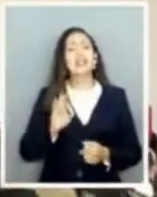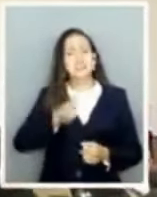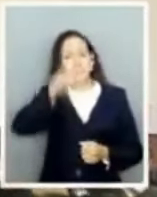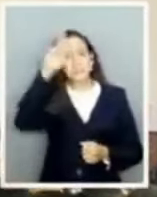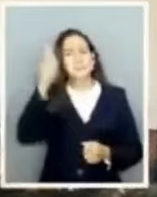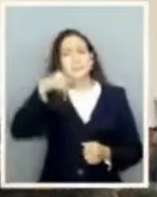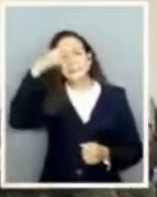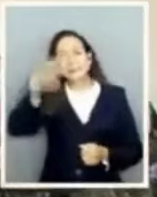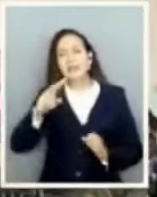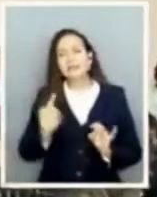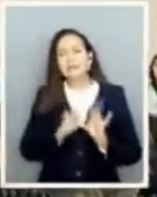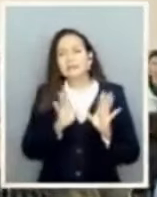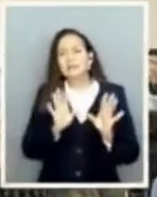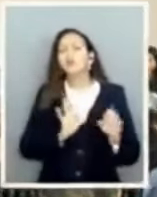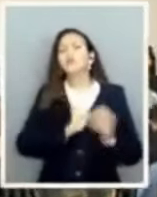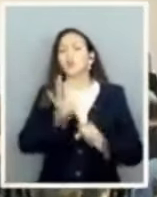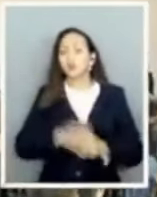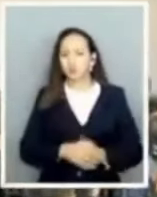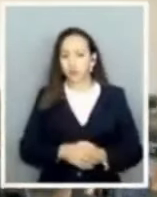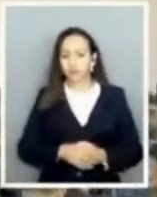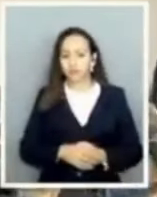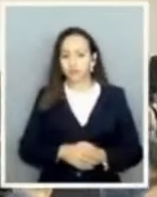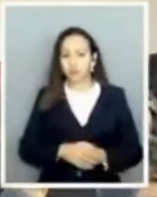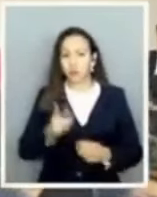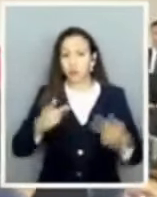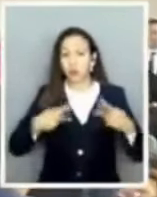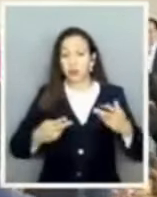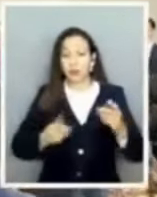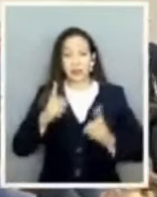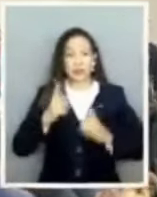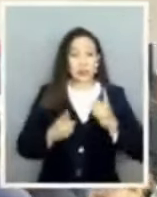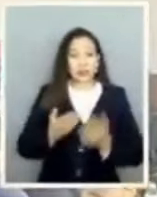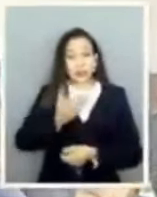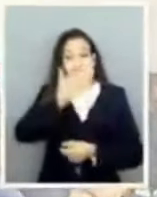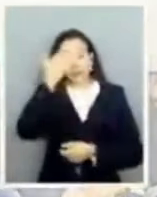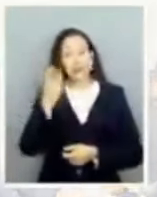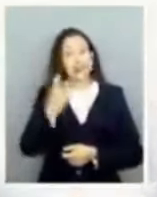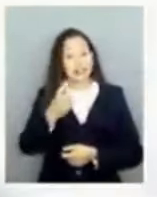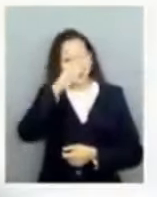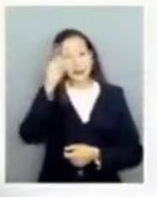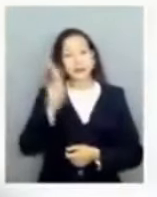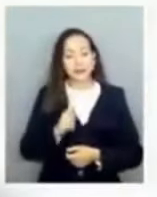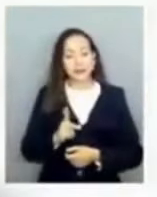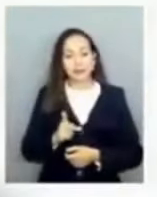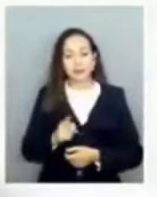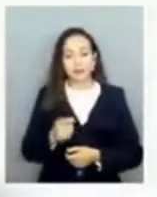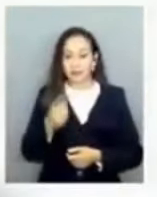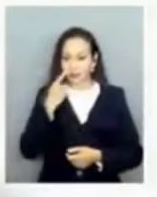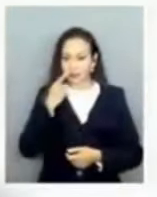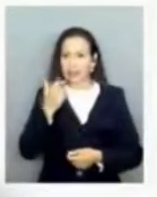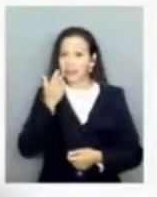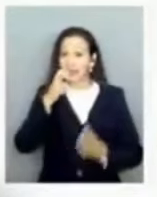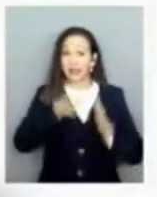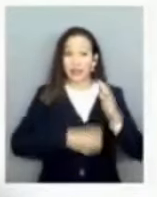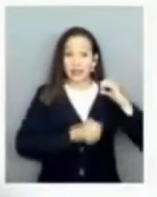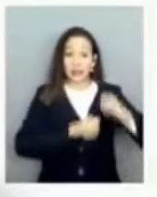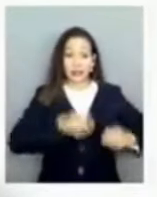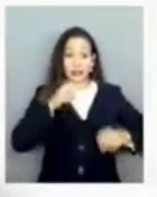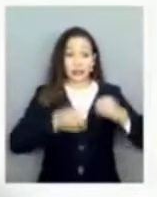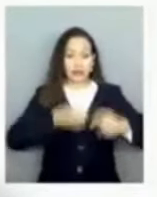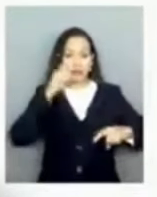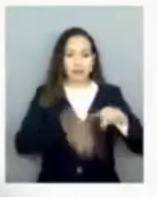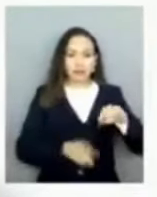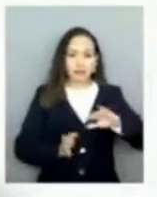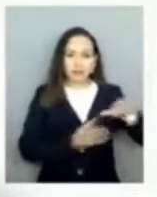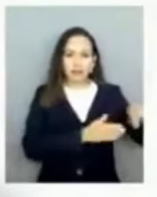es caer en la incertidumbre Sí señora la existencia de un poder judicial Federal Autónoma e independiente ajeno a los